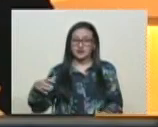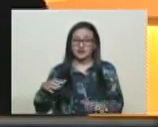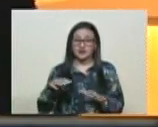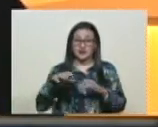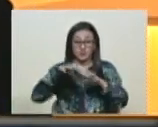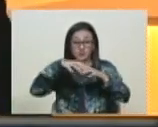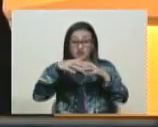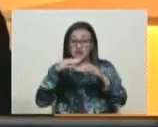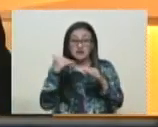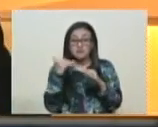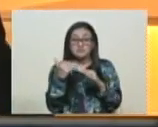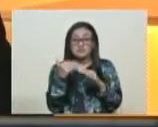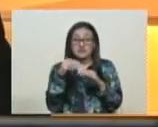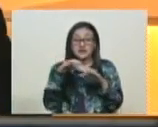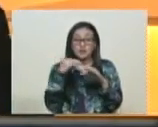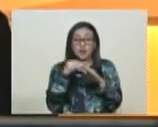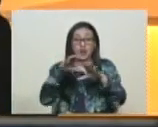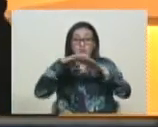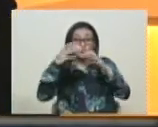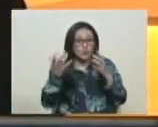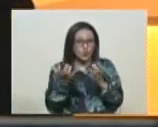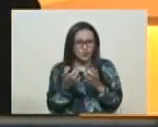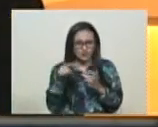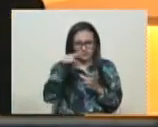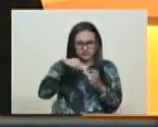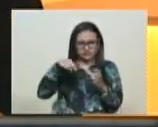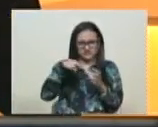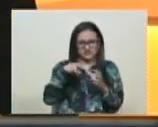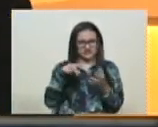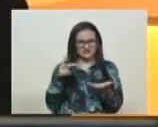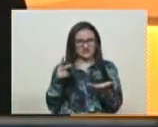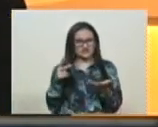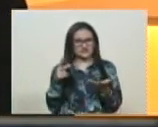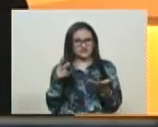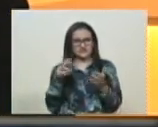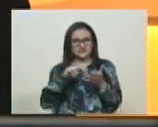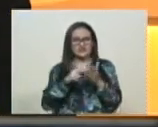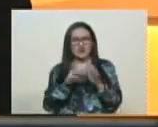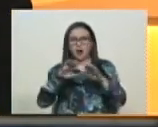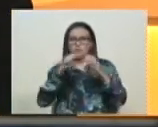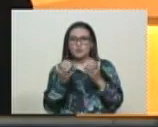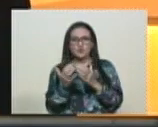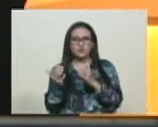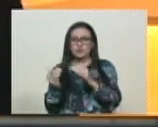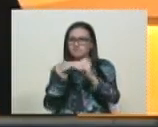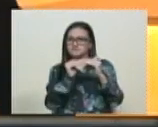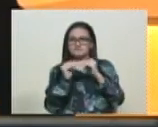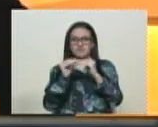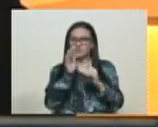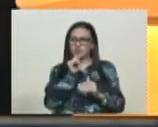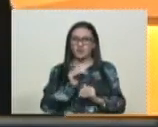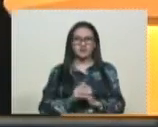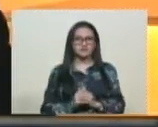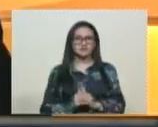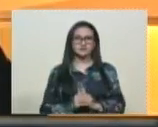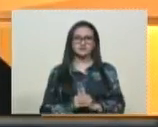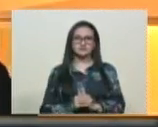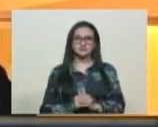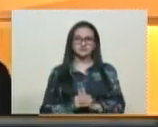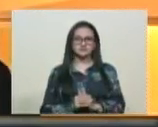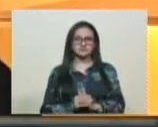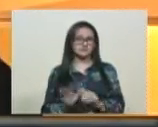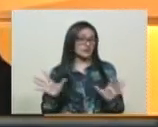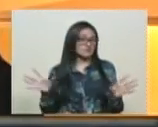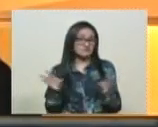población del mundo, no podemos sino pensar que es un mundo desigual. No podemos sino